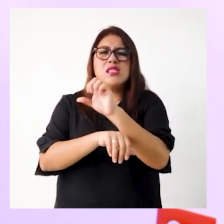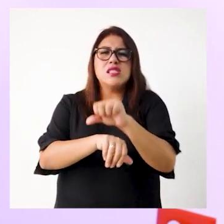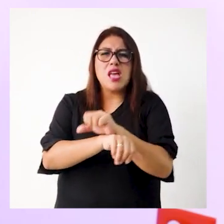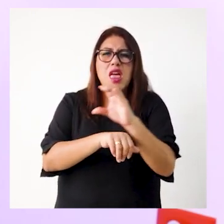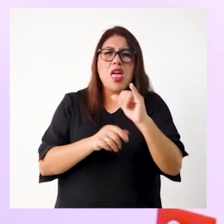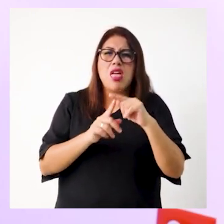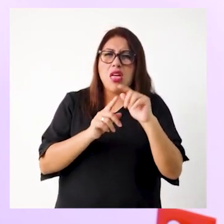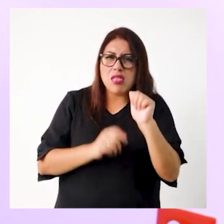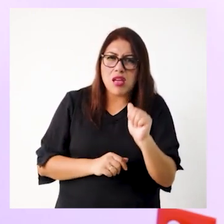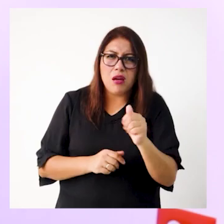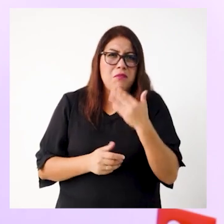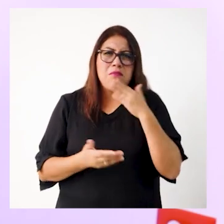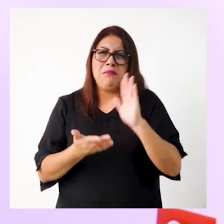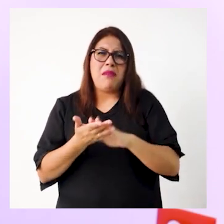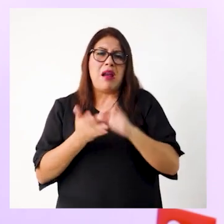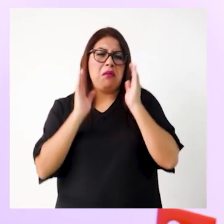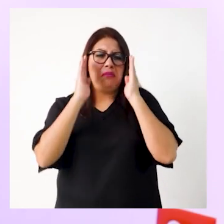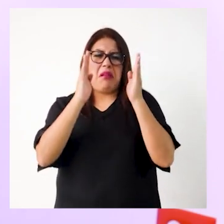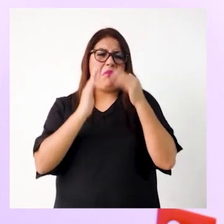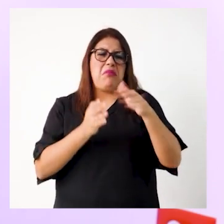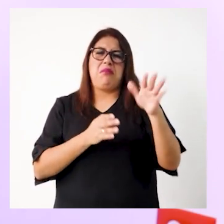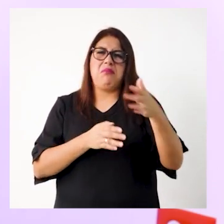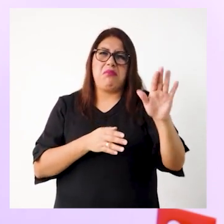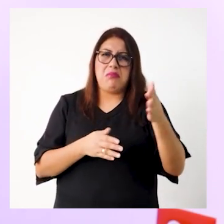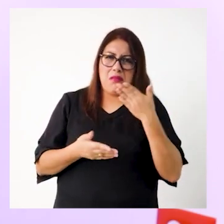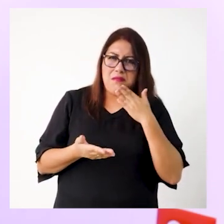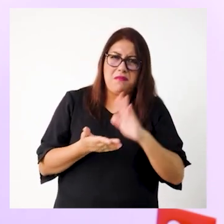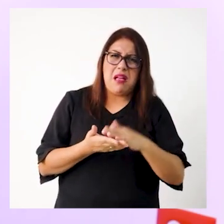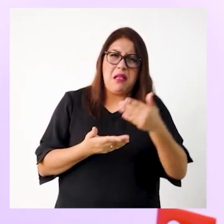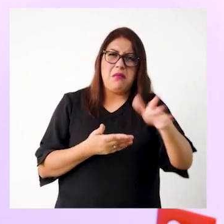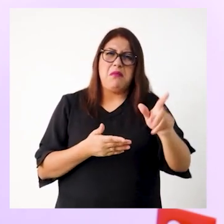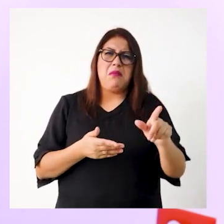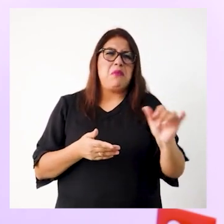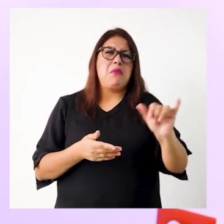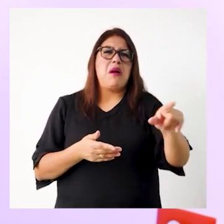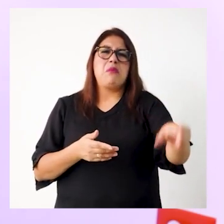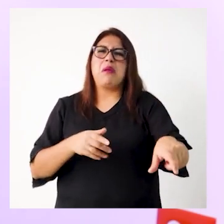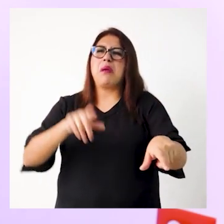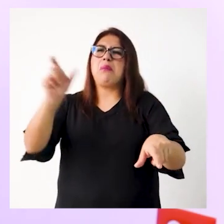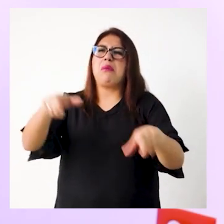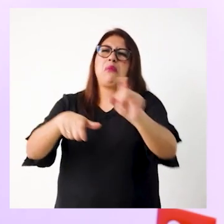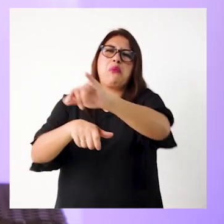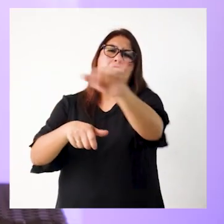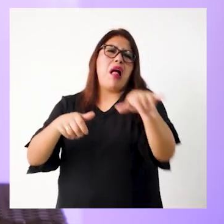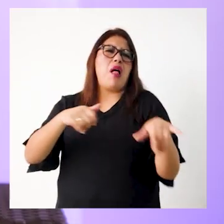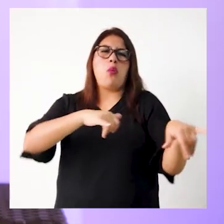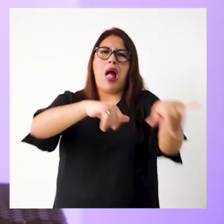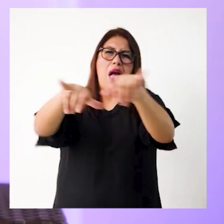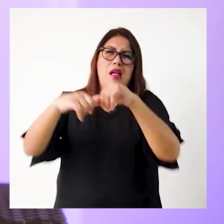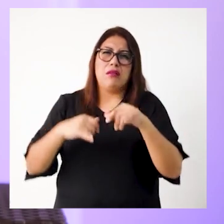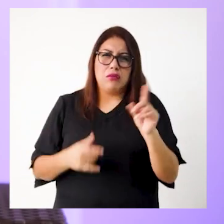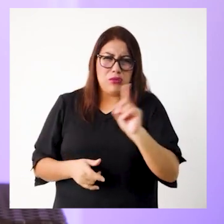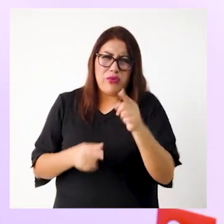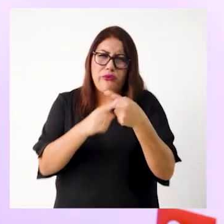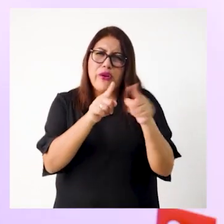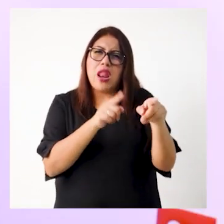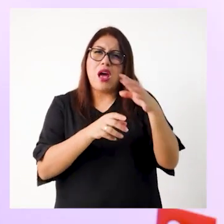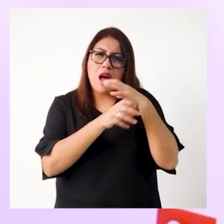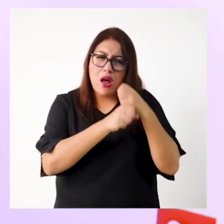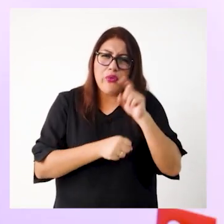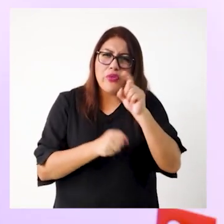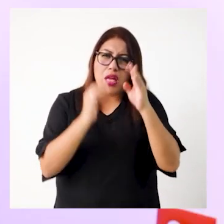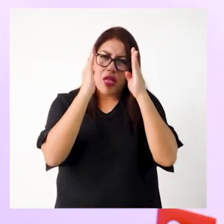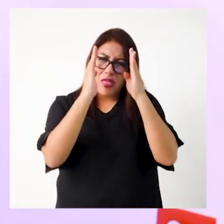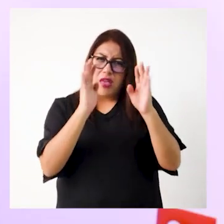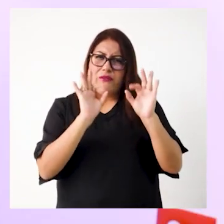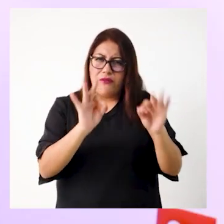mala manera. Y en lugar de darles las facilidades del caso, los tratan como si fueran una más. Y no son una persona más. ¿Y eso son personas que merecen una